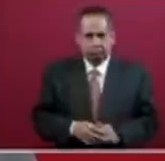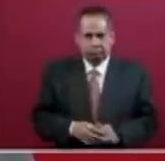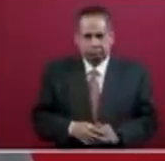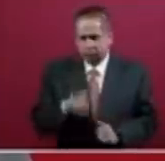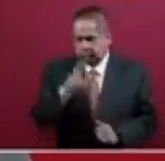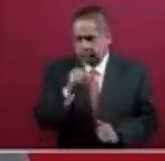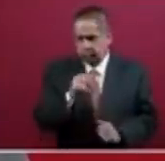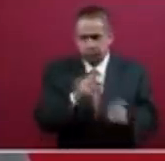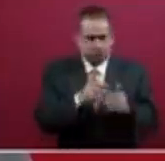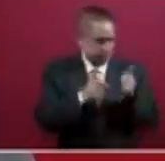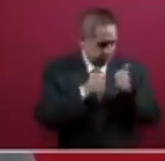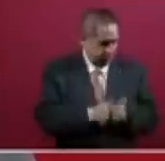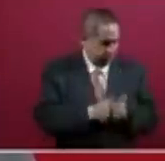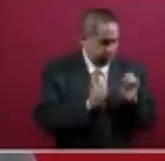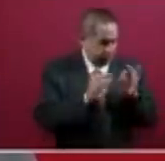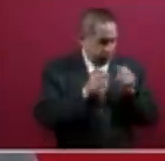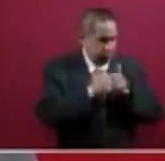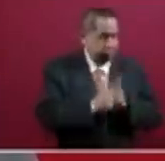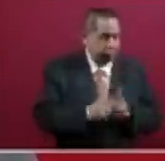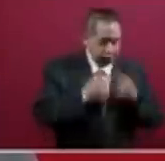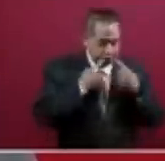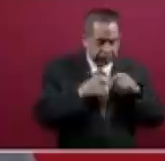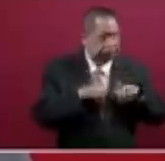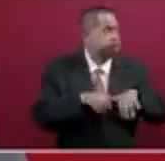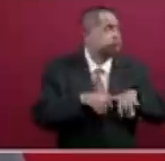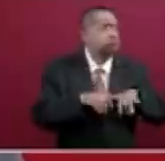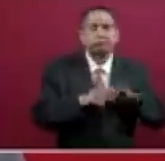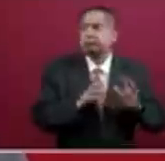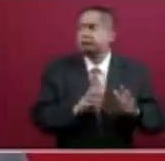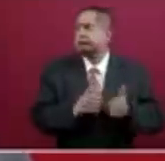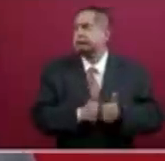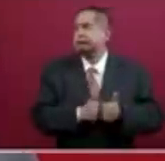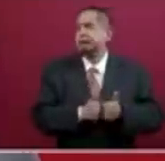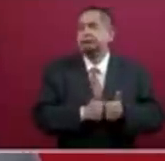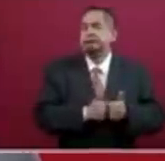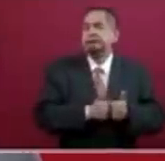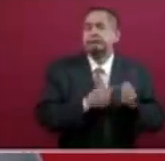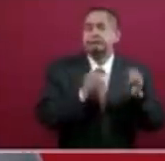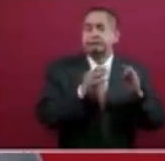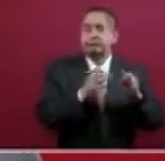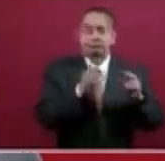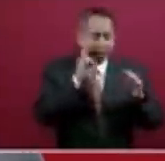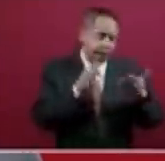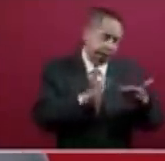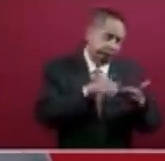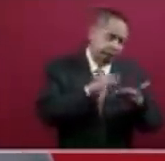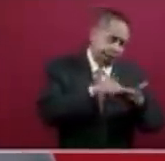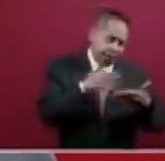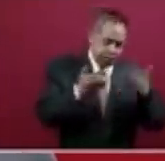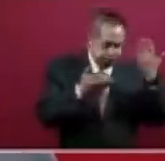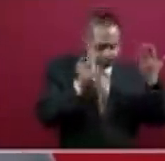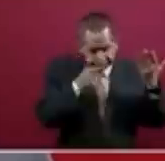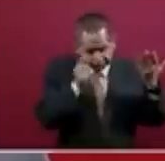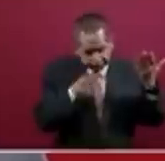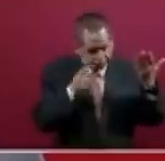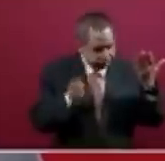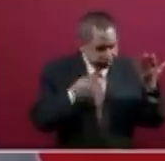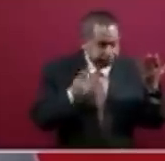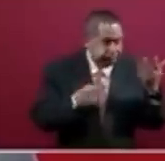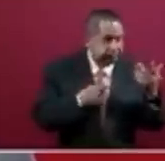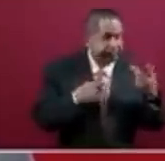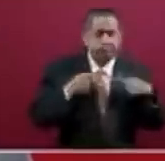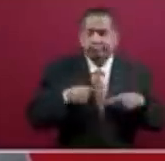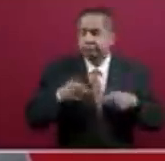y no salir de la oficina y estar ahí viendo papeles,